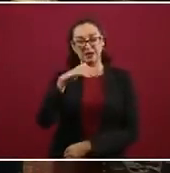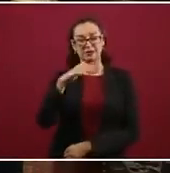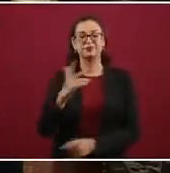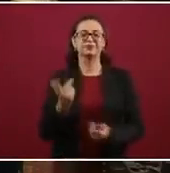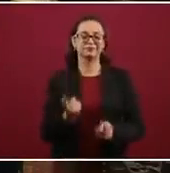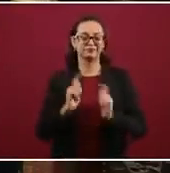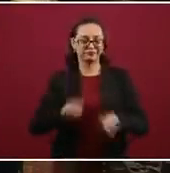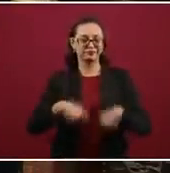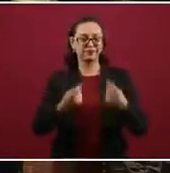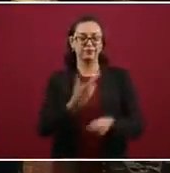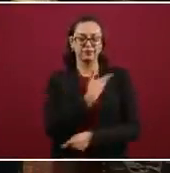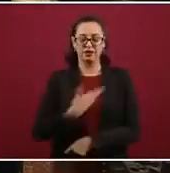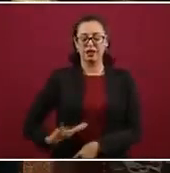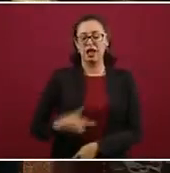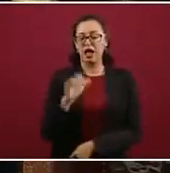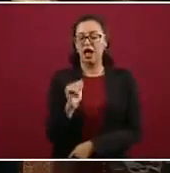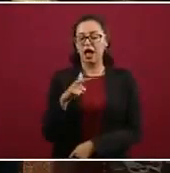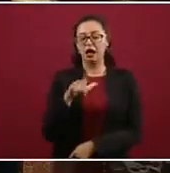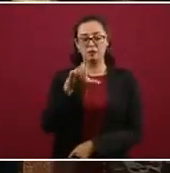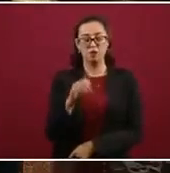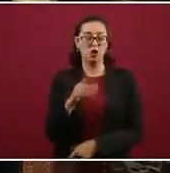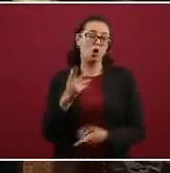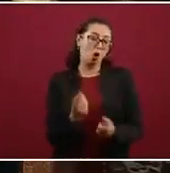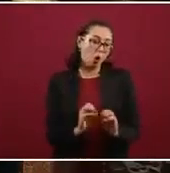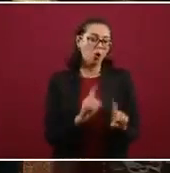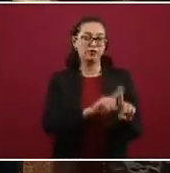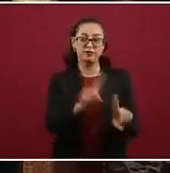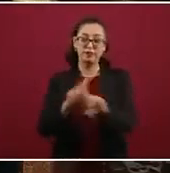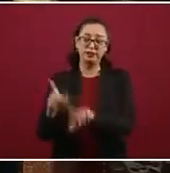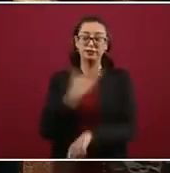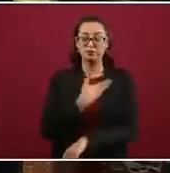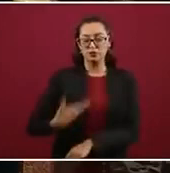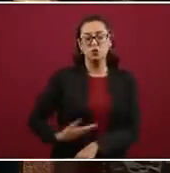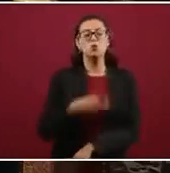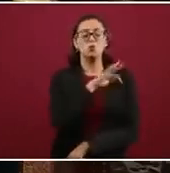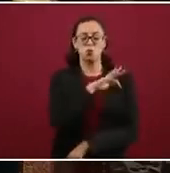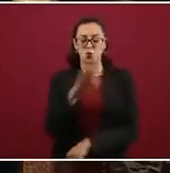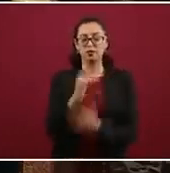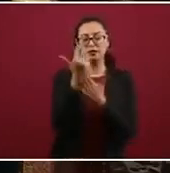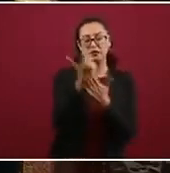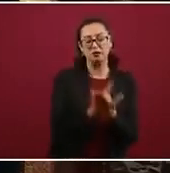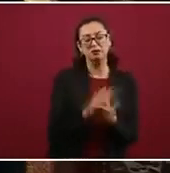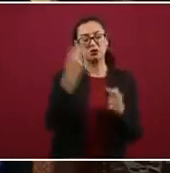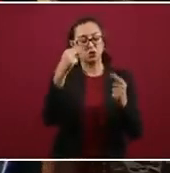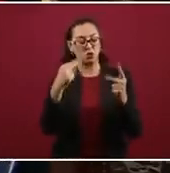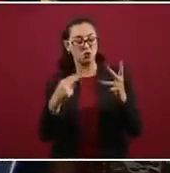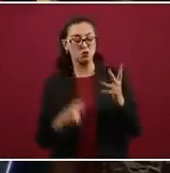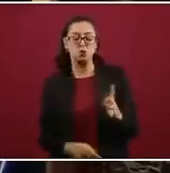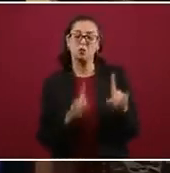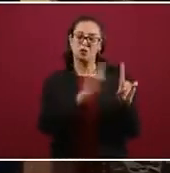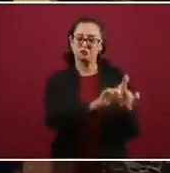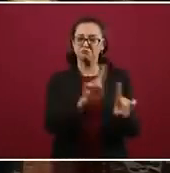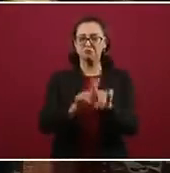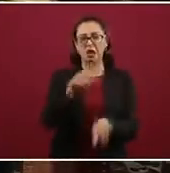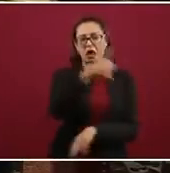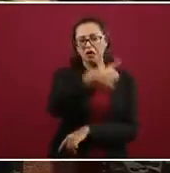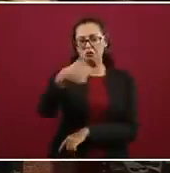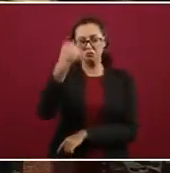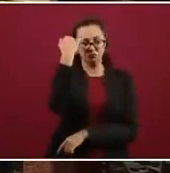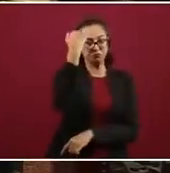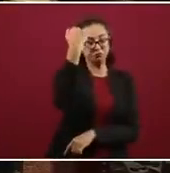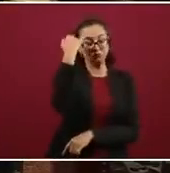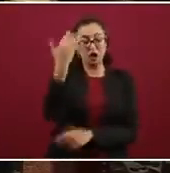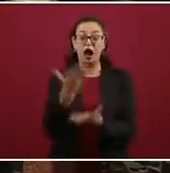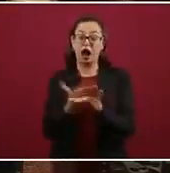turno puede poner su sello personal en las arengas o vivas que pronuncia. Y este año se espera, como ya ha sido anunciado por él mismo, que